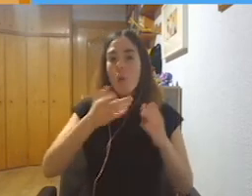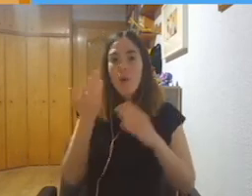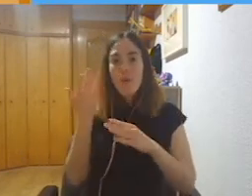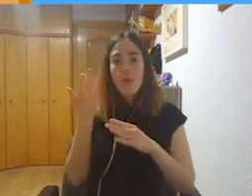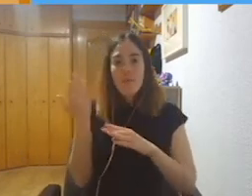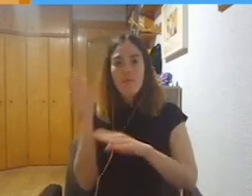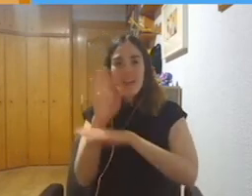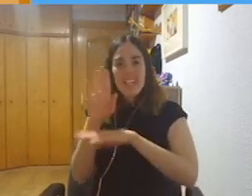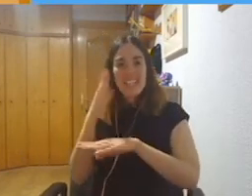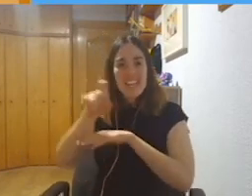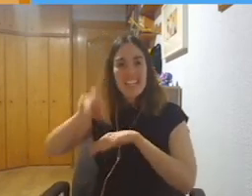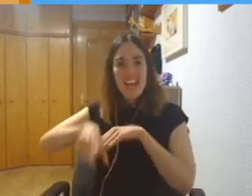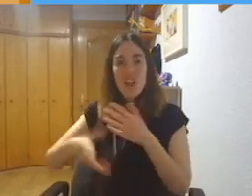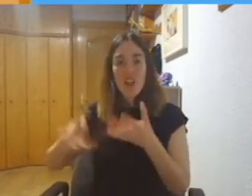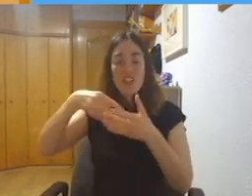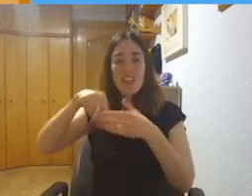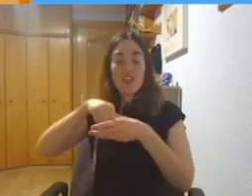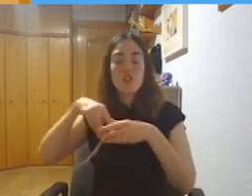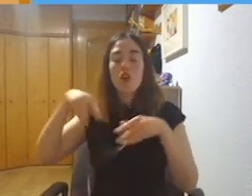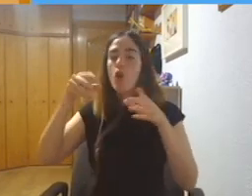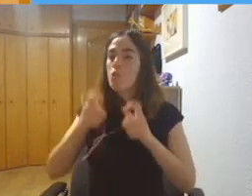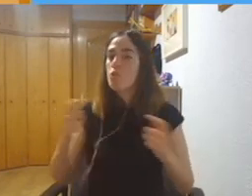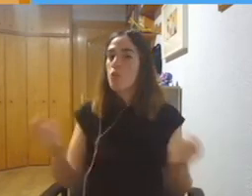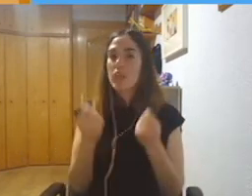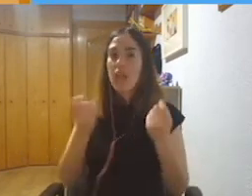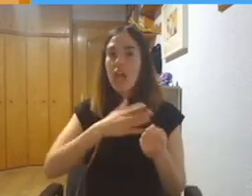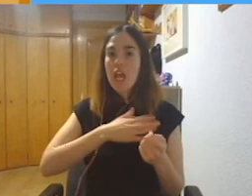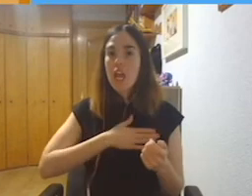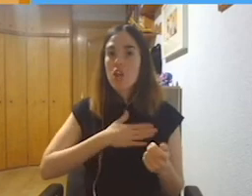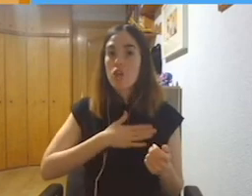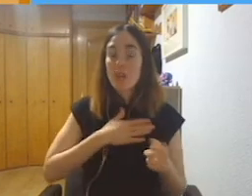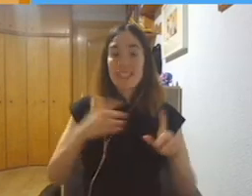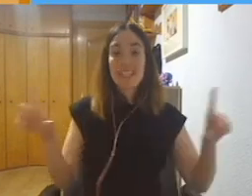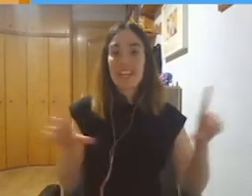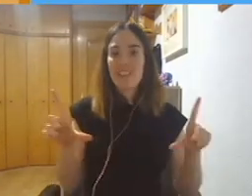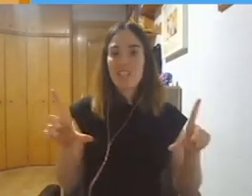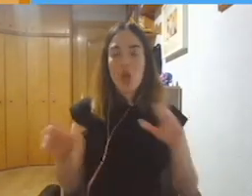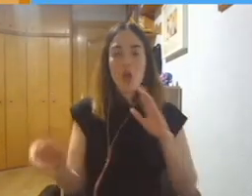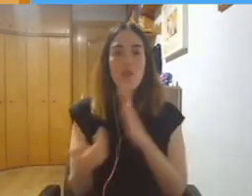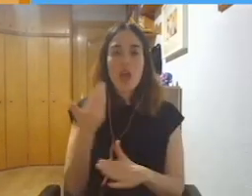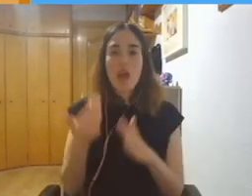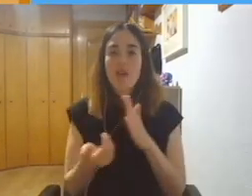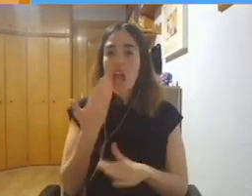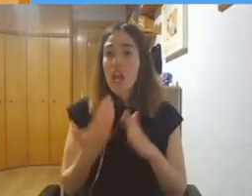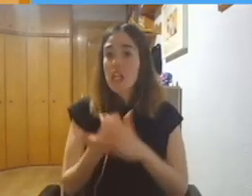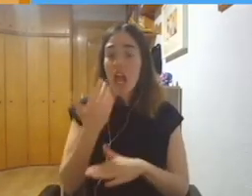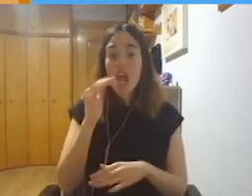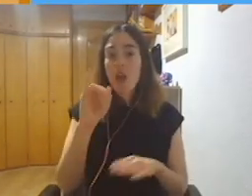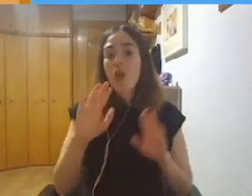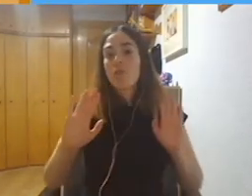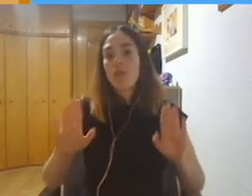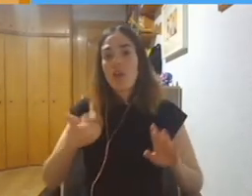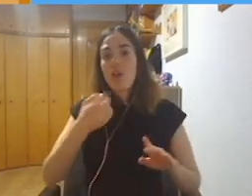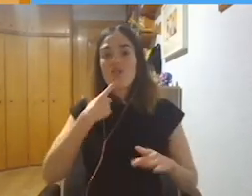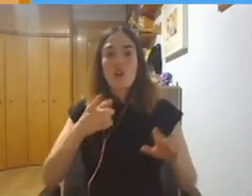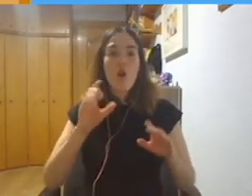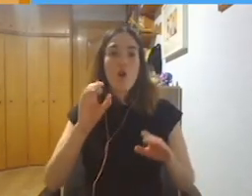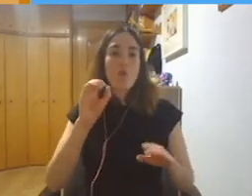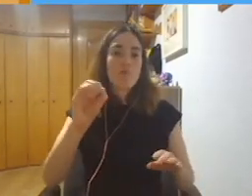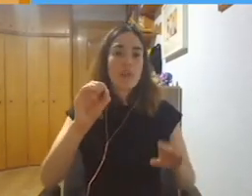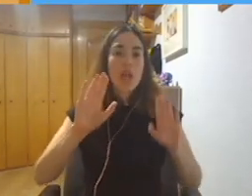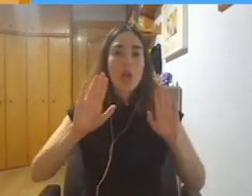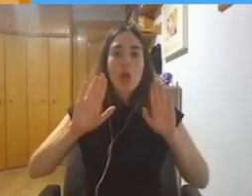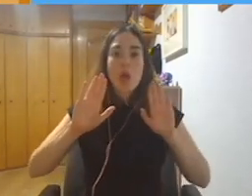igual que la publicidad, está en nuestra televisión todos los días, y sin embargo, no voy a decir que fuera nula, pero